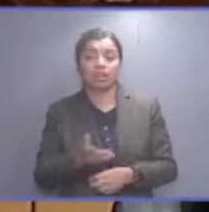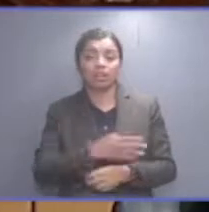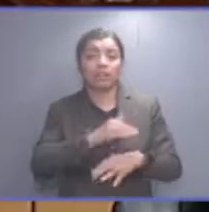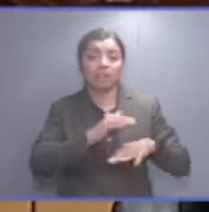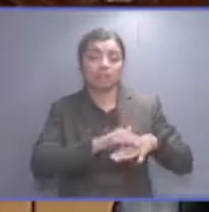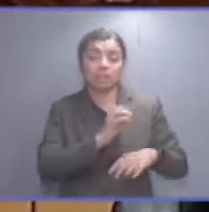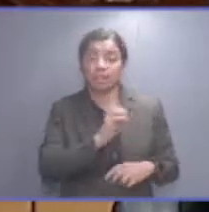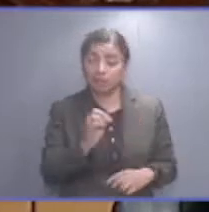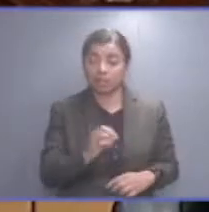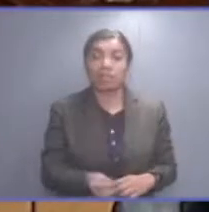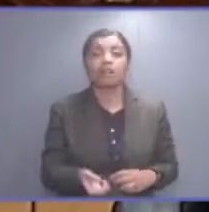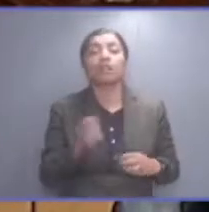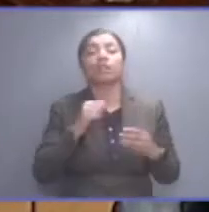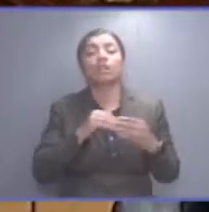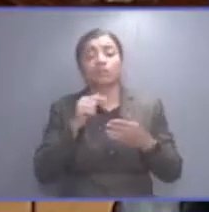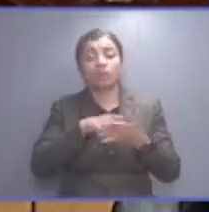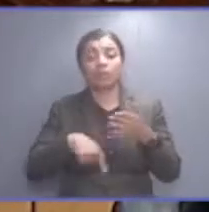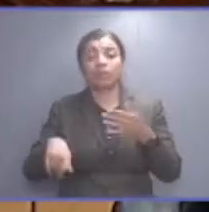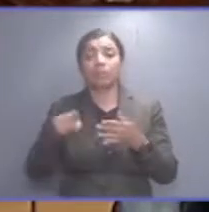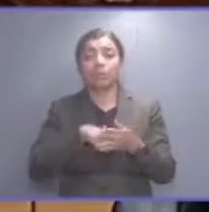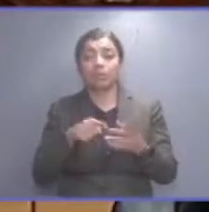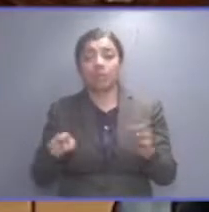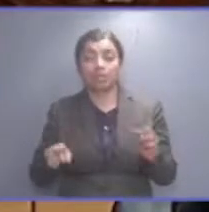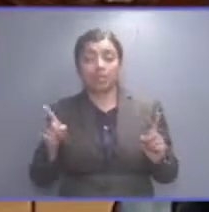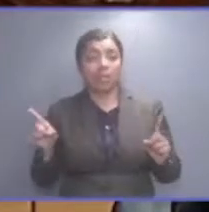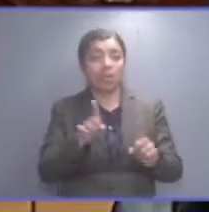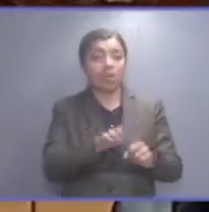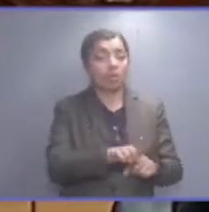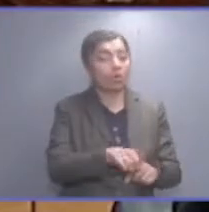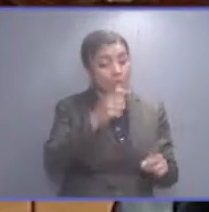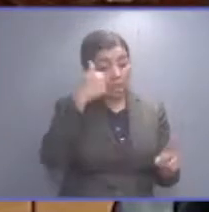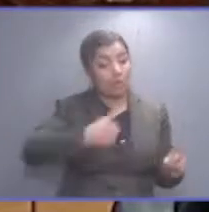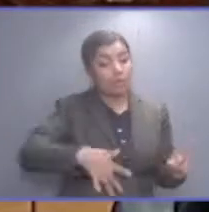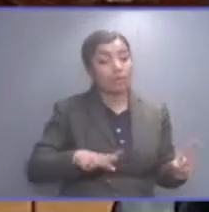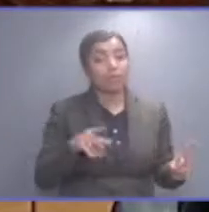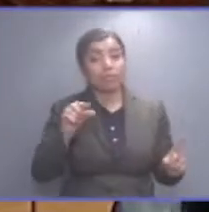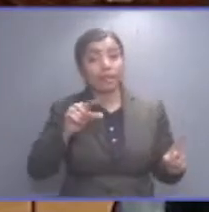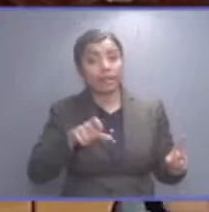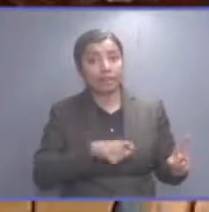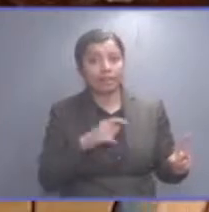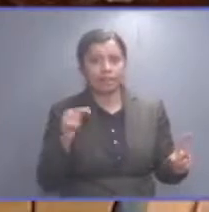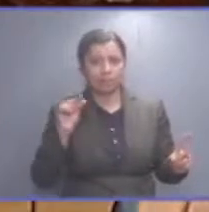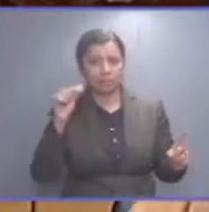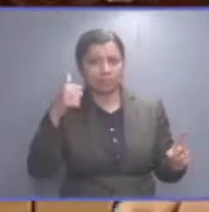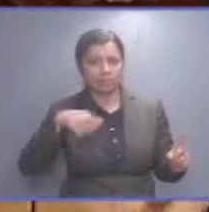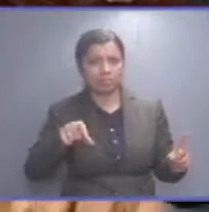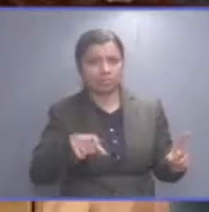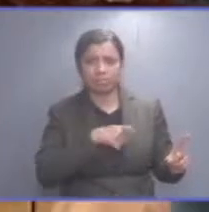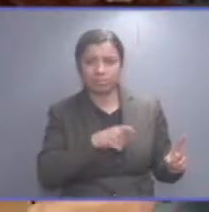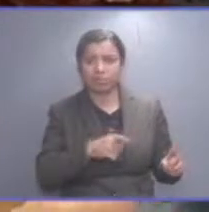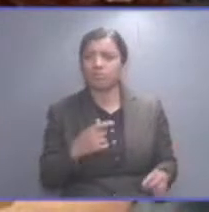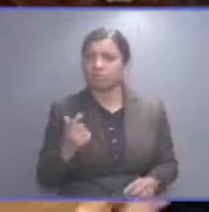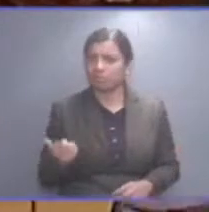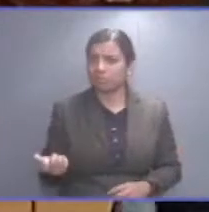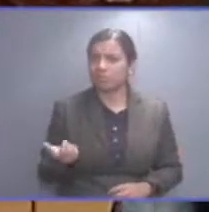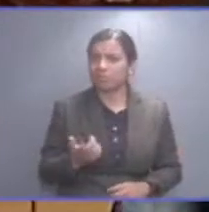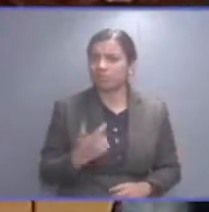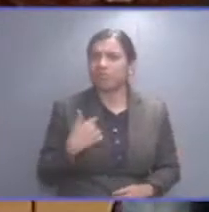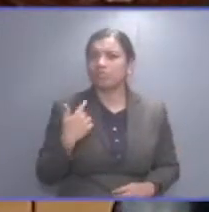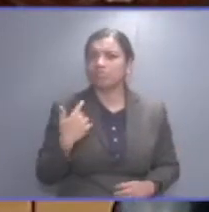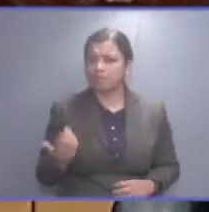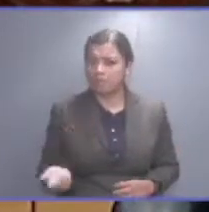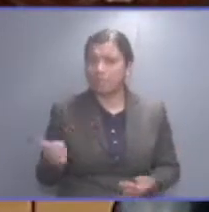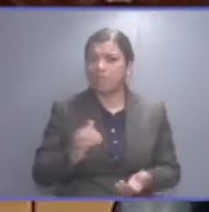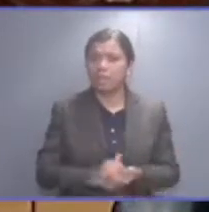Al igual que está prohibido el acoso de la preaprobación de tarjetas de crédito. Es bastante